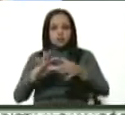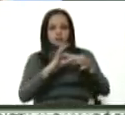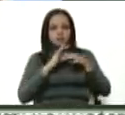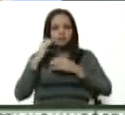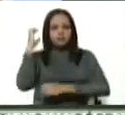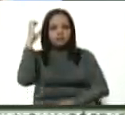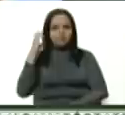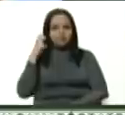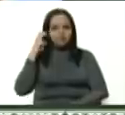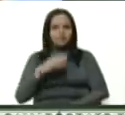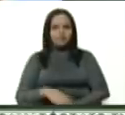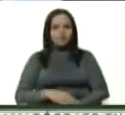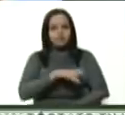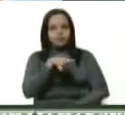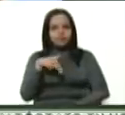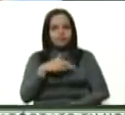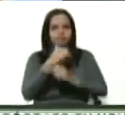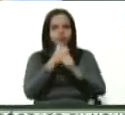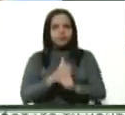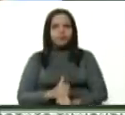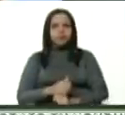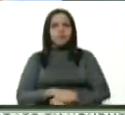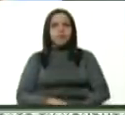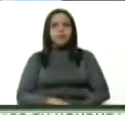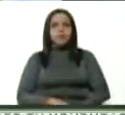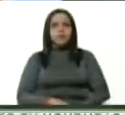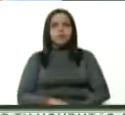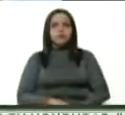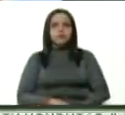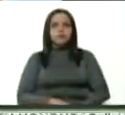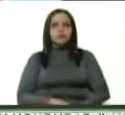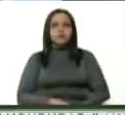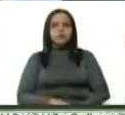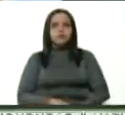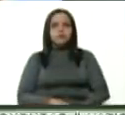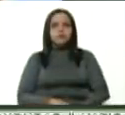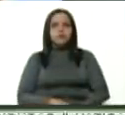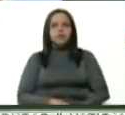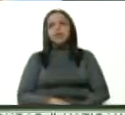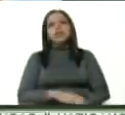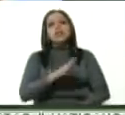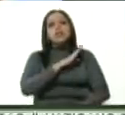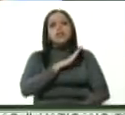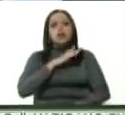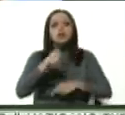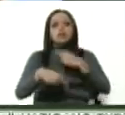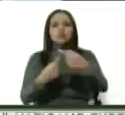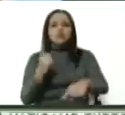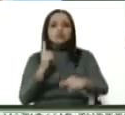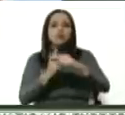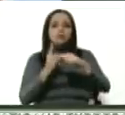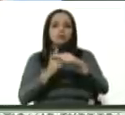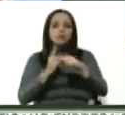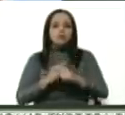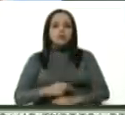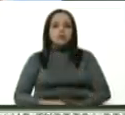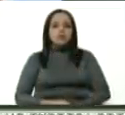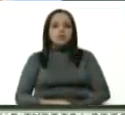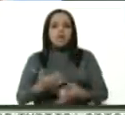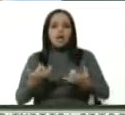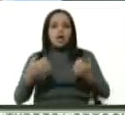y aspiramos pues que tenga un efecto positivo. De esta manera se suspende